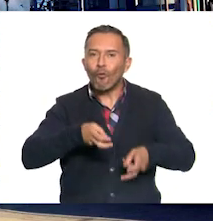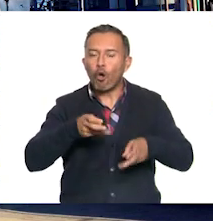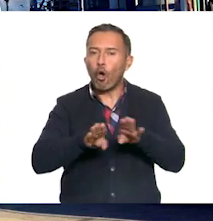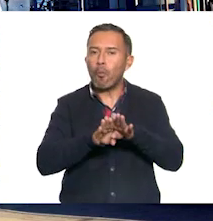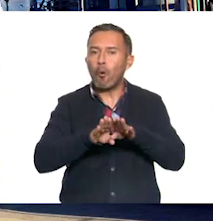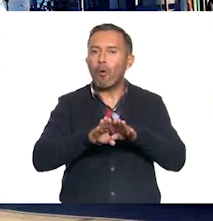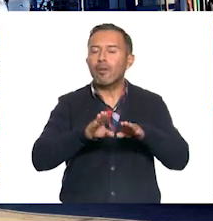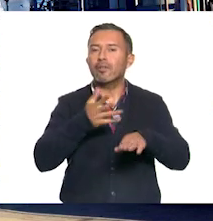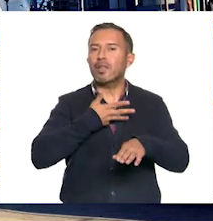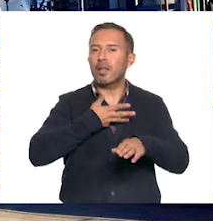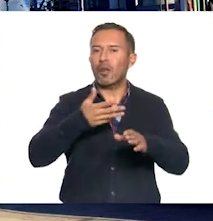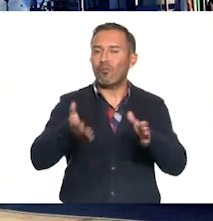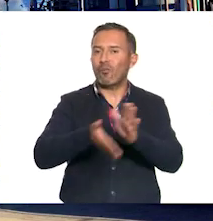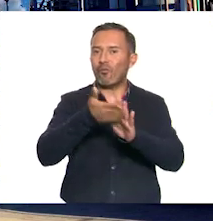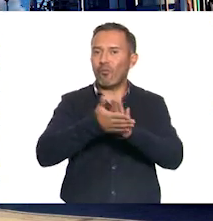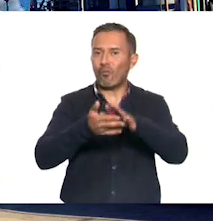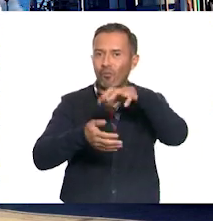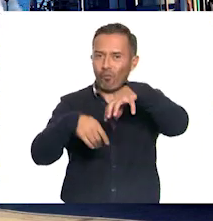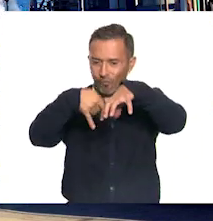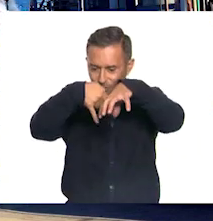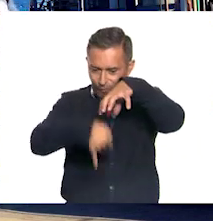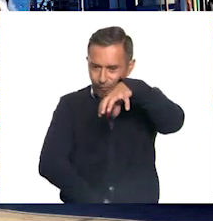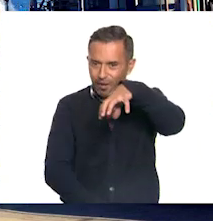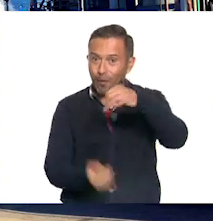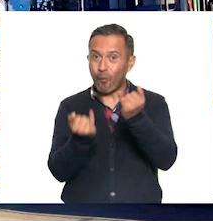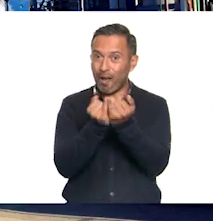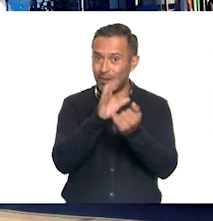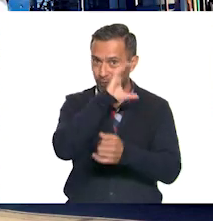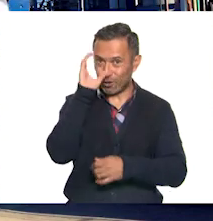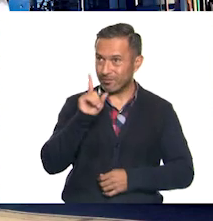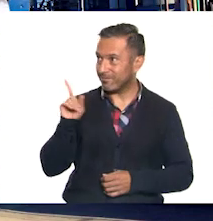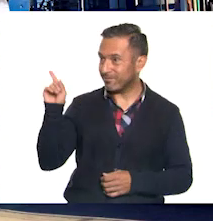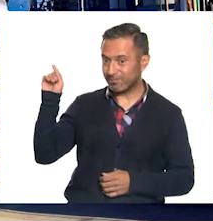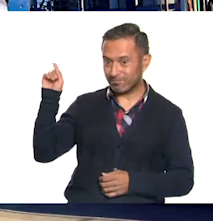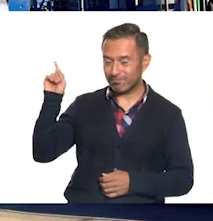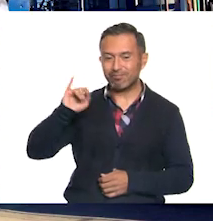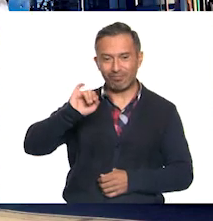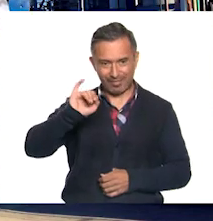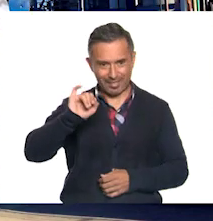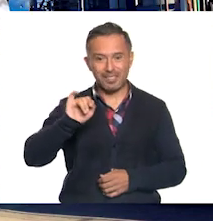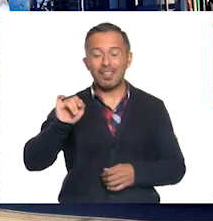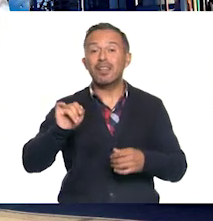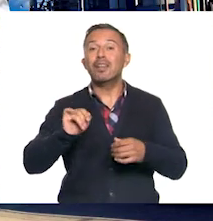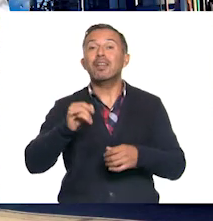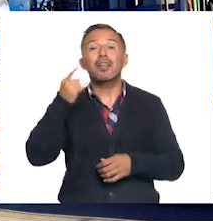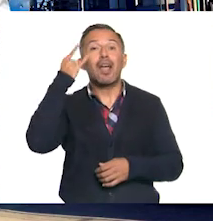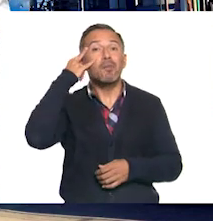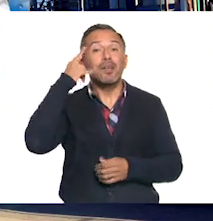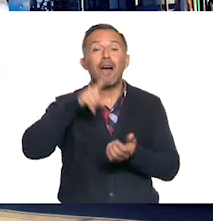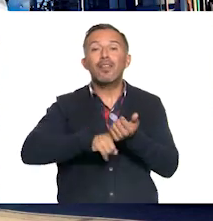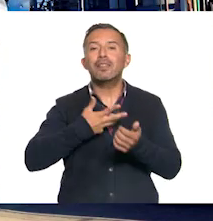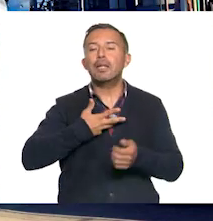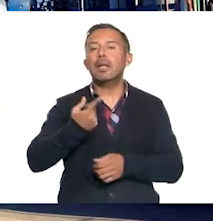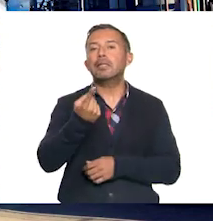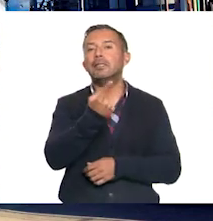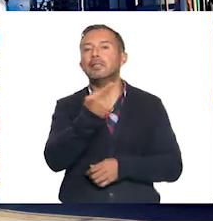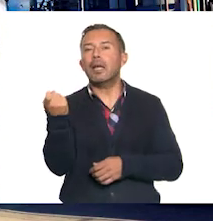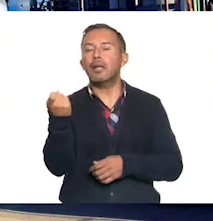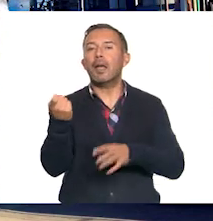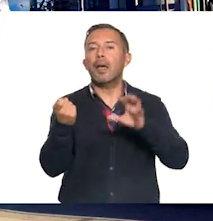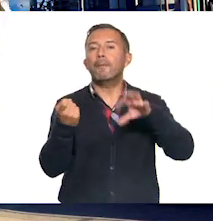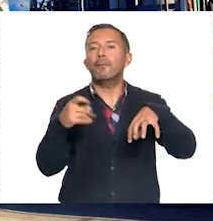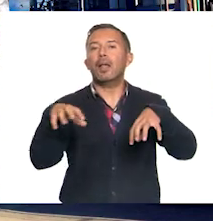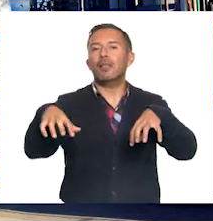plataformas. Uh-huh. ¿Es como se hace aquí? Sí, la Sonda de Campeche tiene más de 100 plataformas